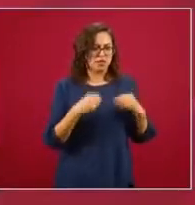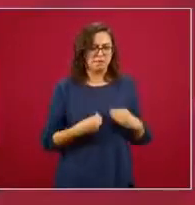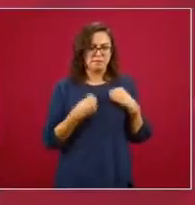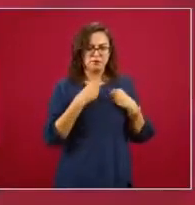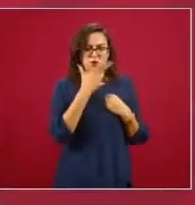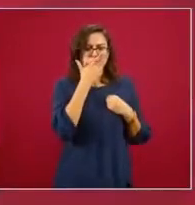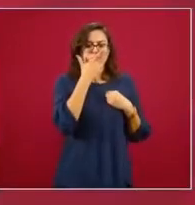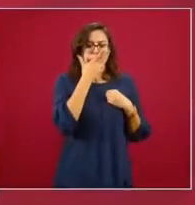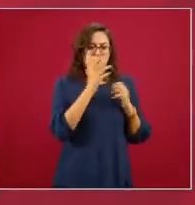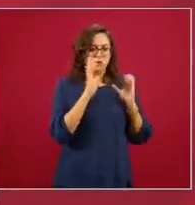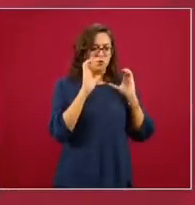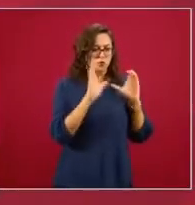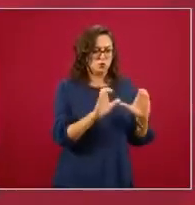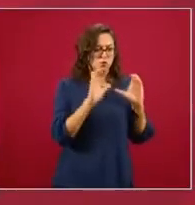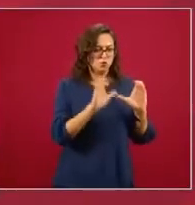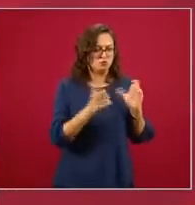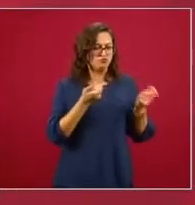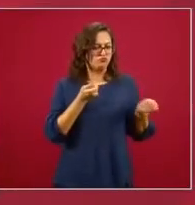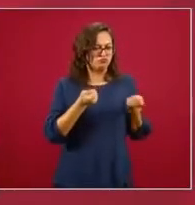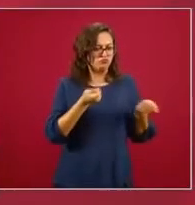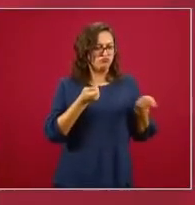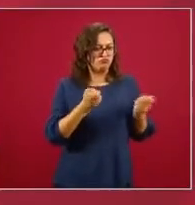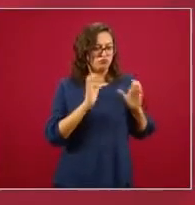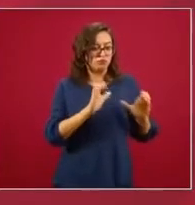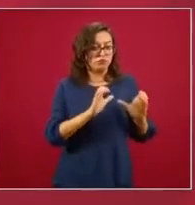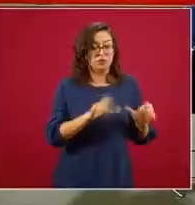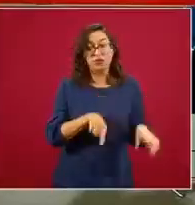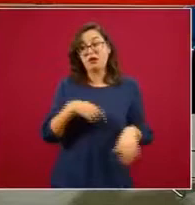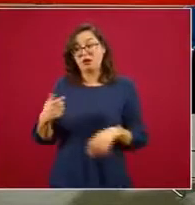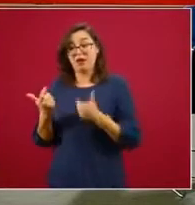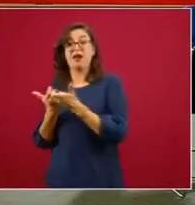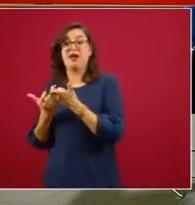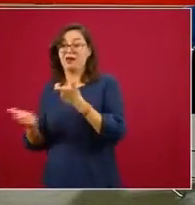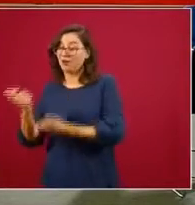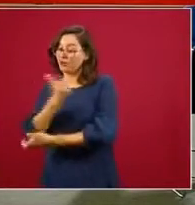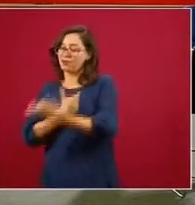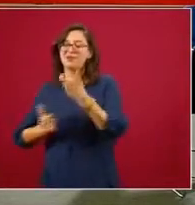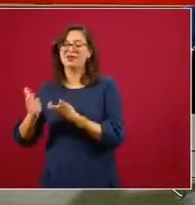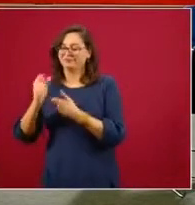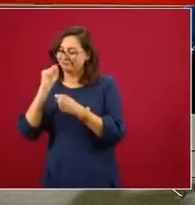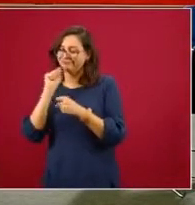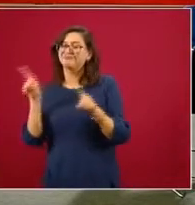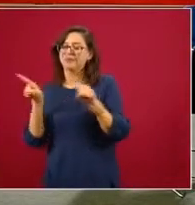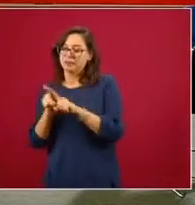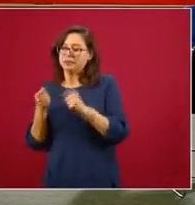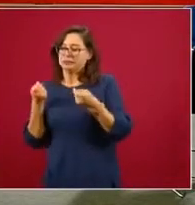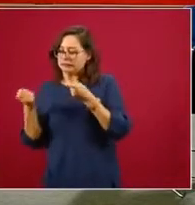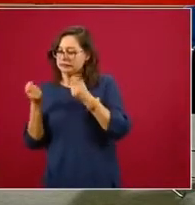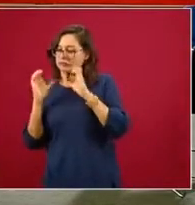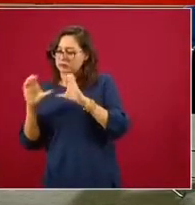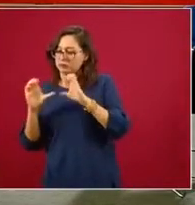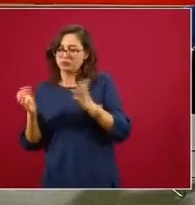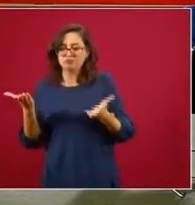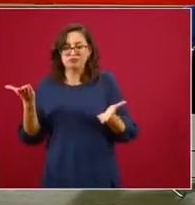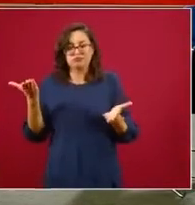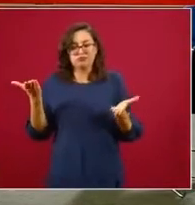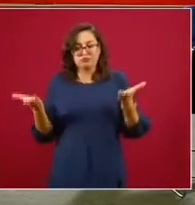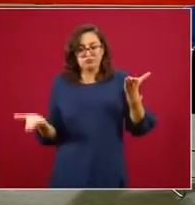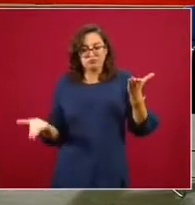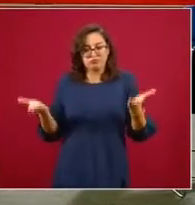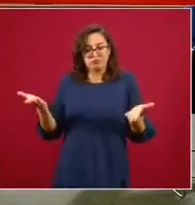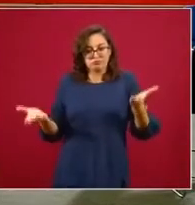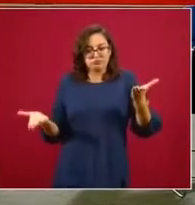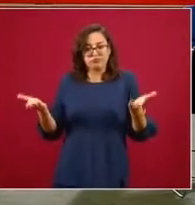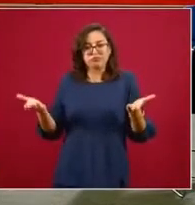las habitantes de la Ciudad de México y también la economía y la vida social de la